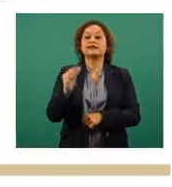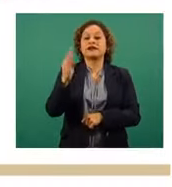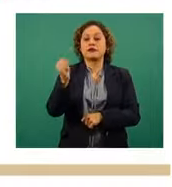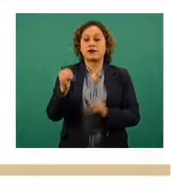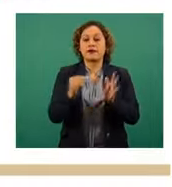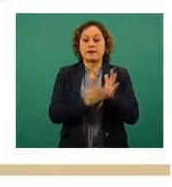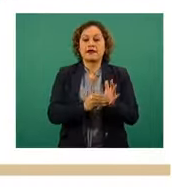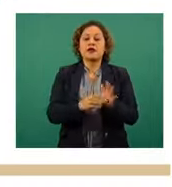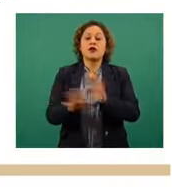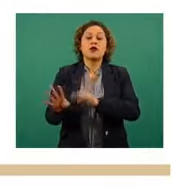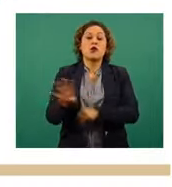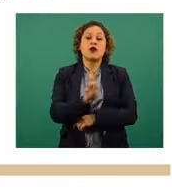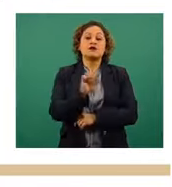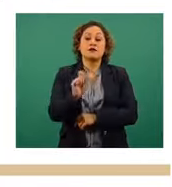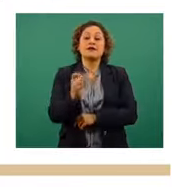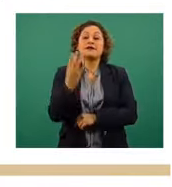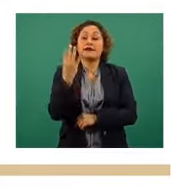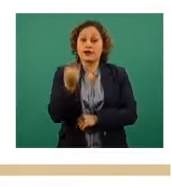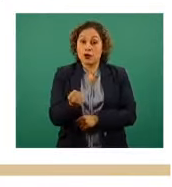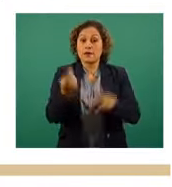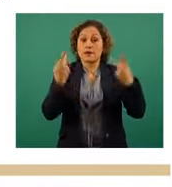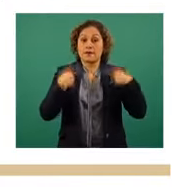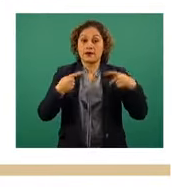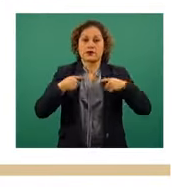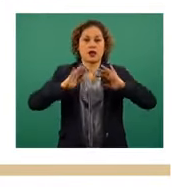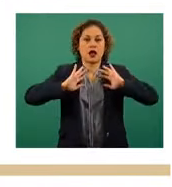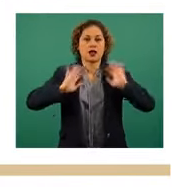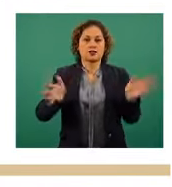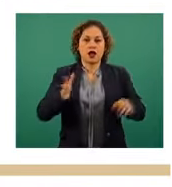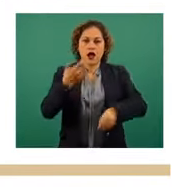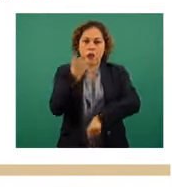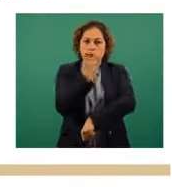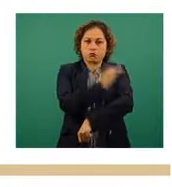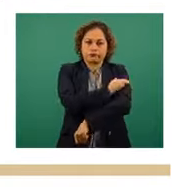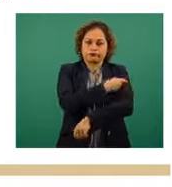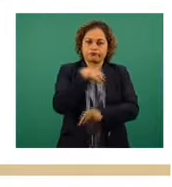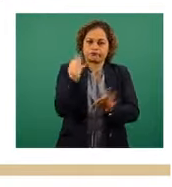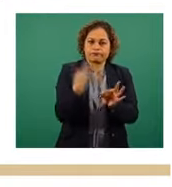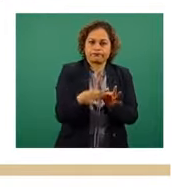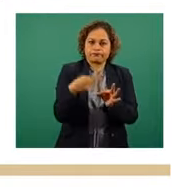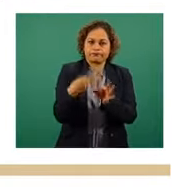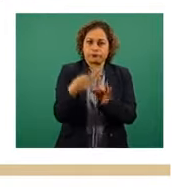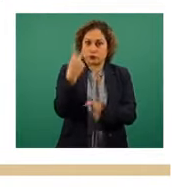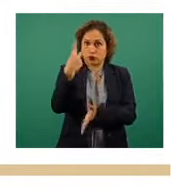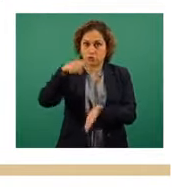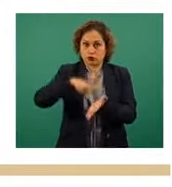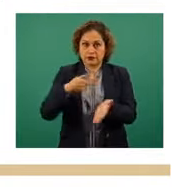79.429 personas han completado su esquema de dos dosis y en cambio tenemos